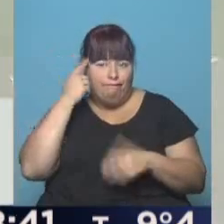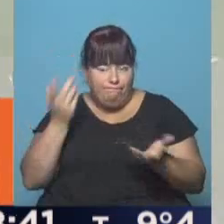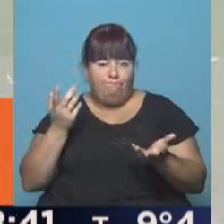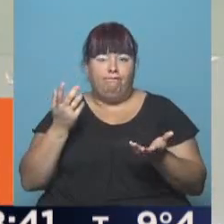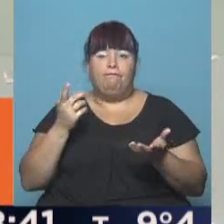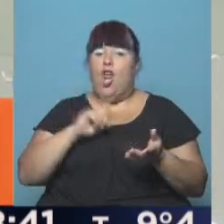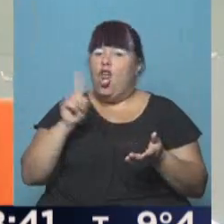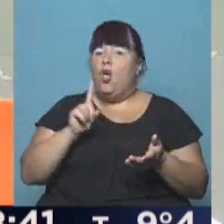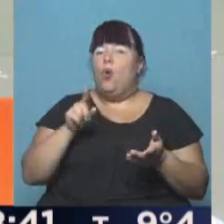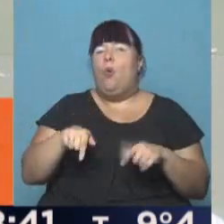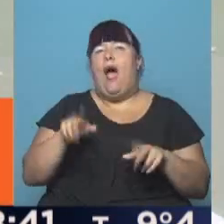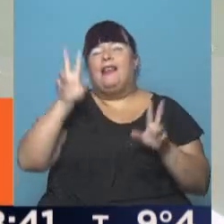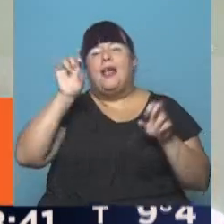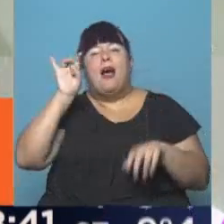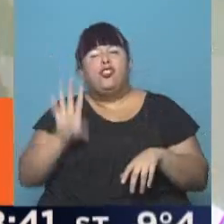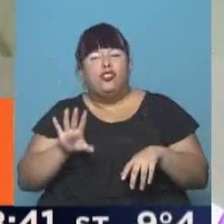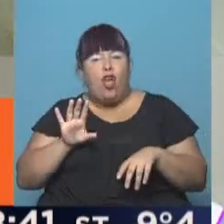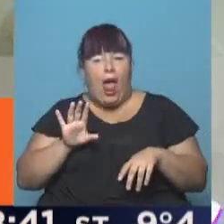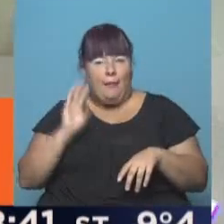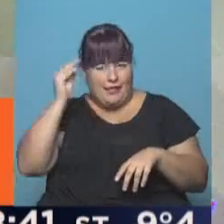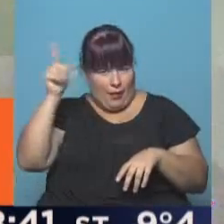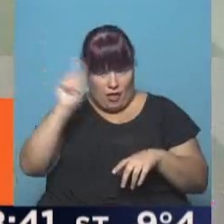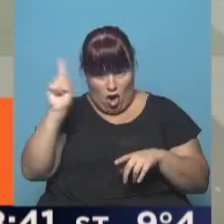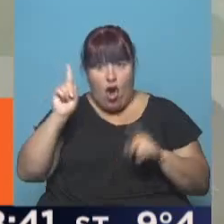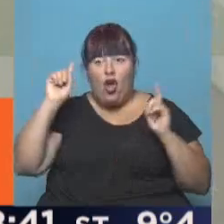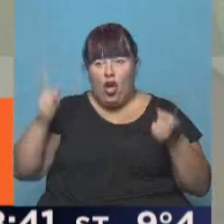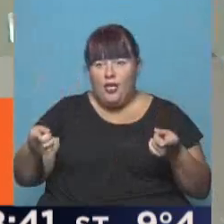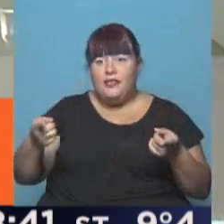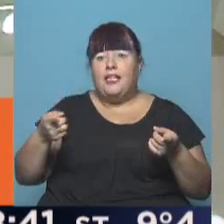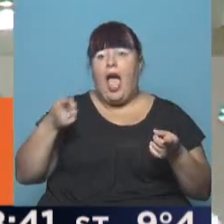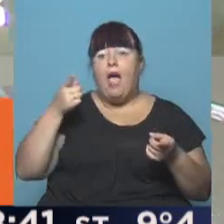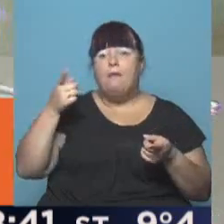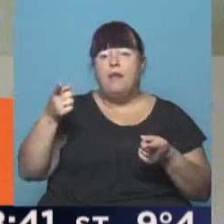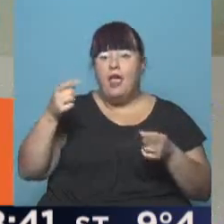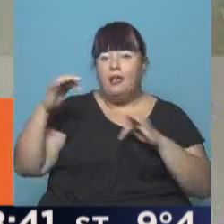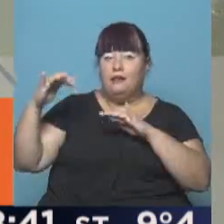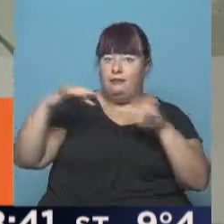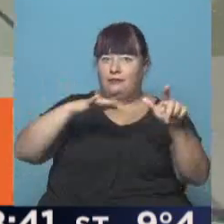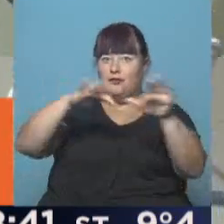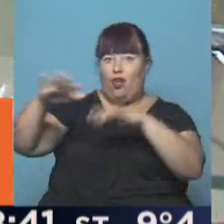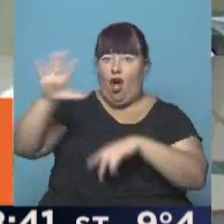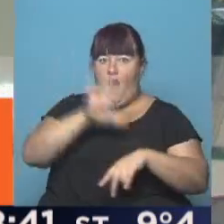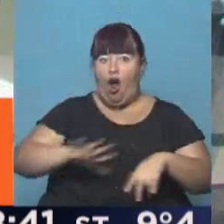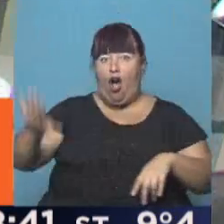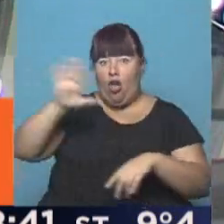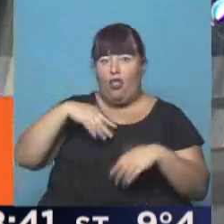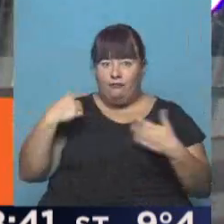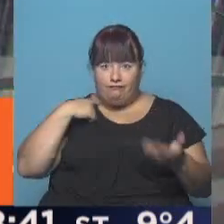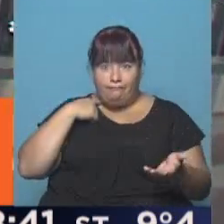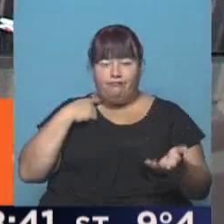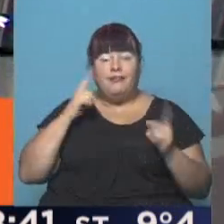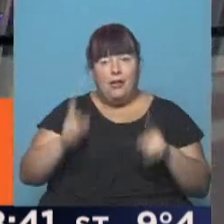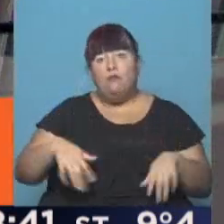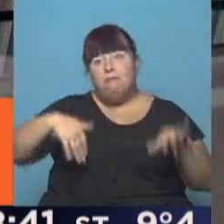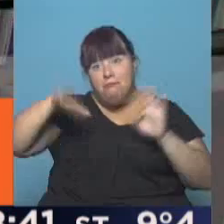que no es un tema únicamente de Brasil, es un tema que repercute en toda la región y